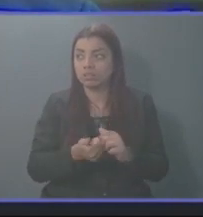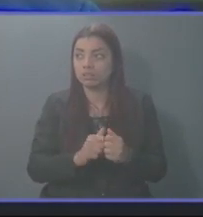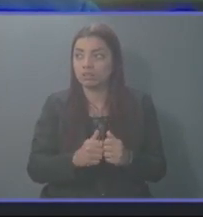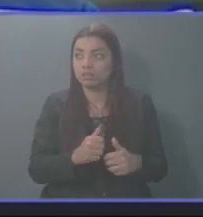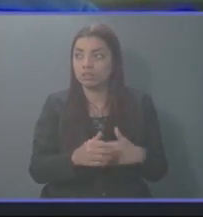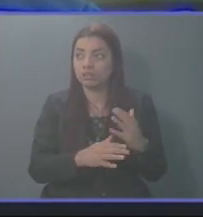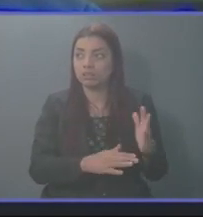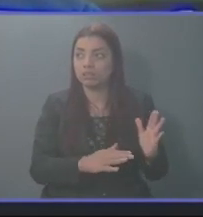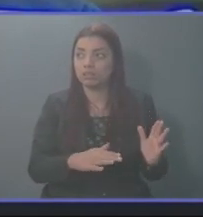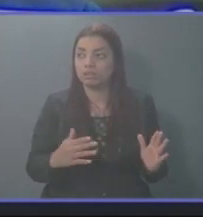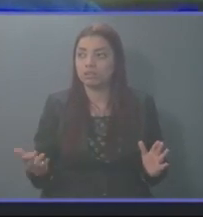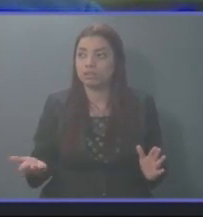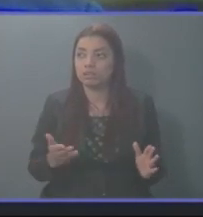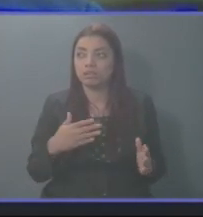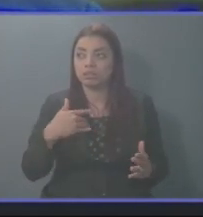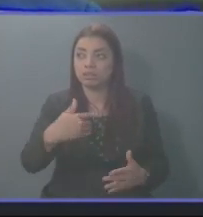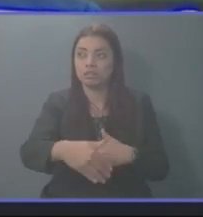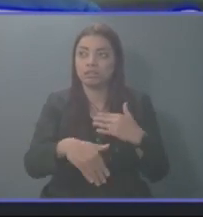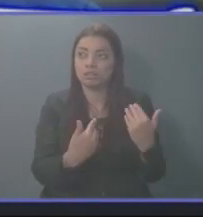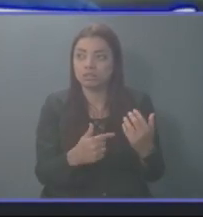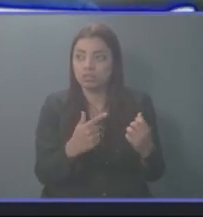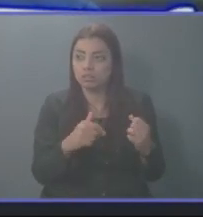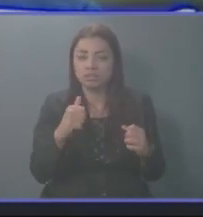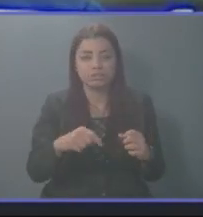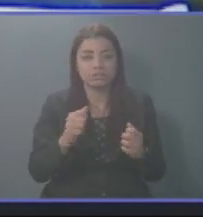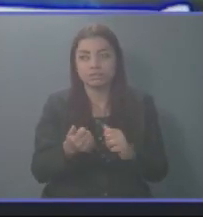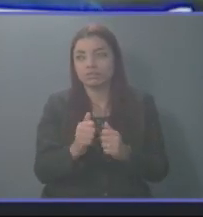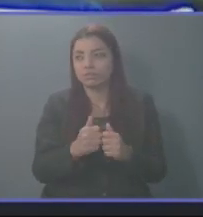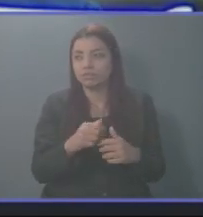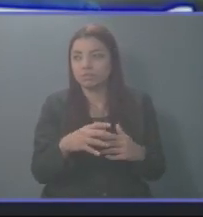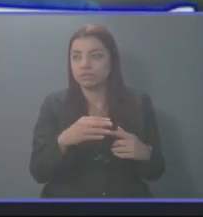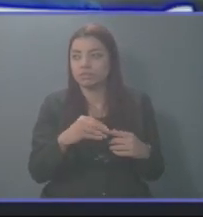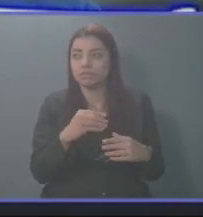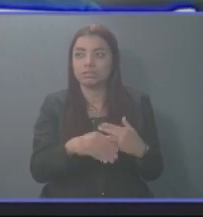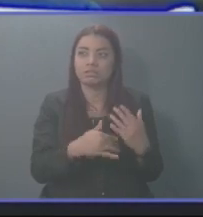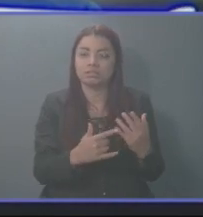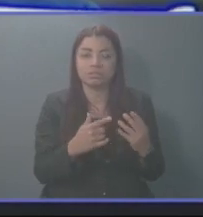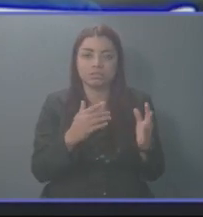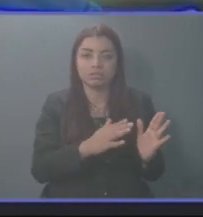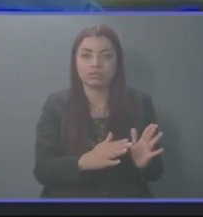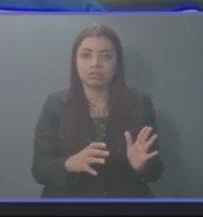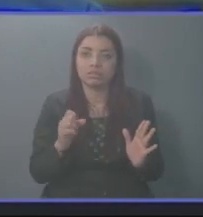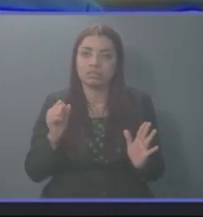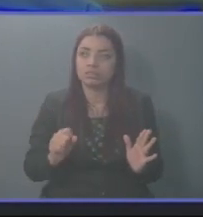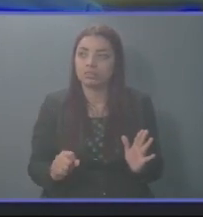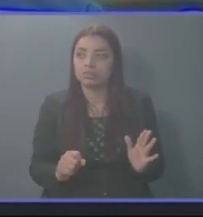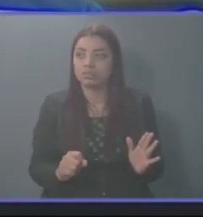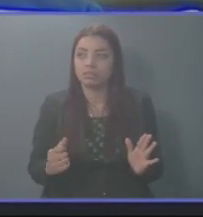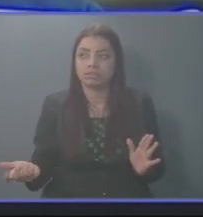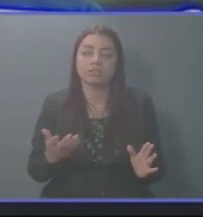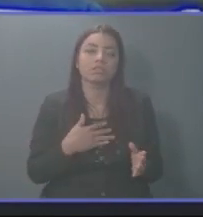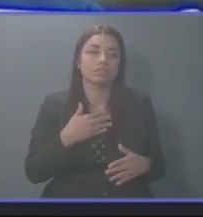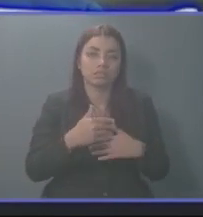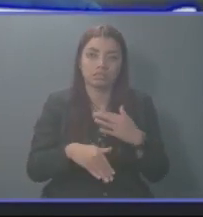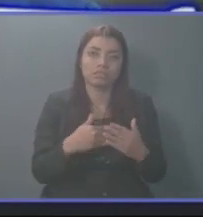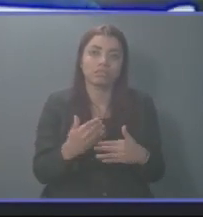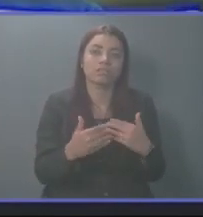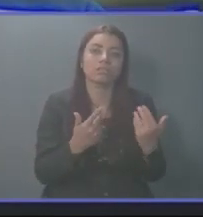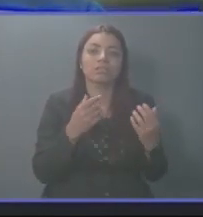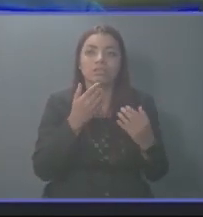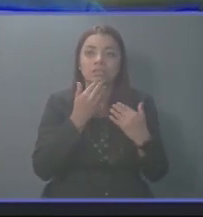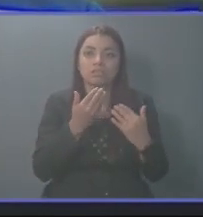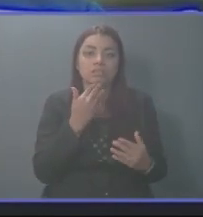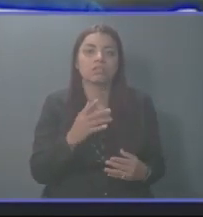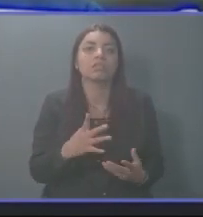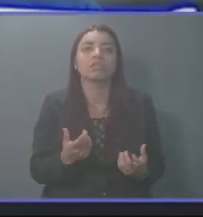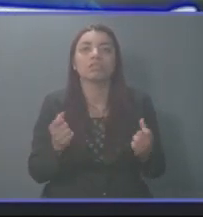dopaje, educación física, selección nacional. En cuanto a la definición atletas, se considera que no es necesario definirla,